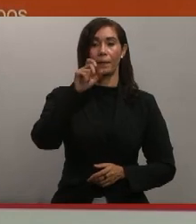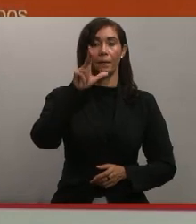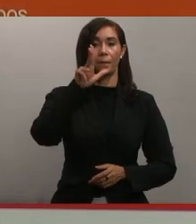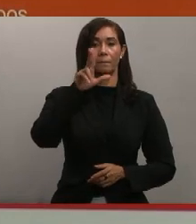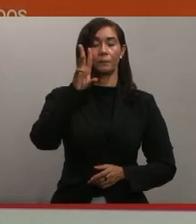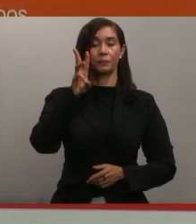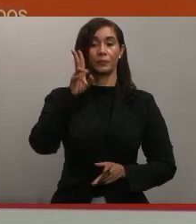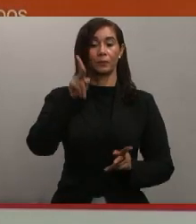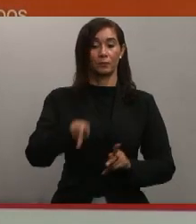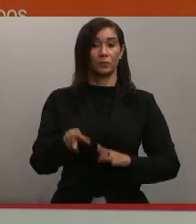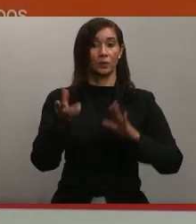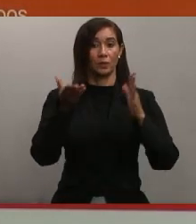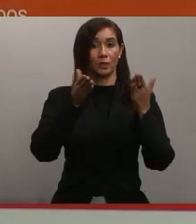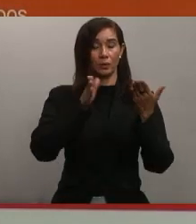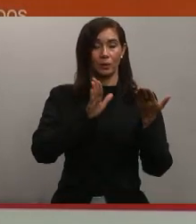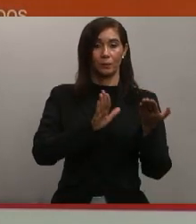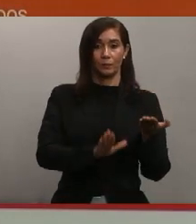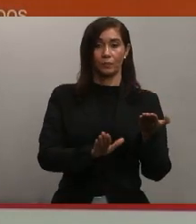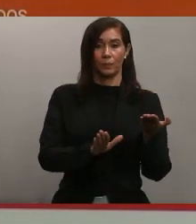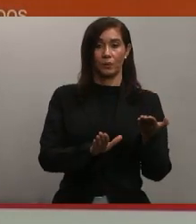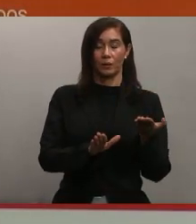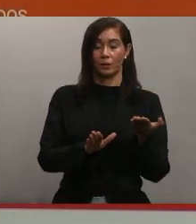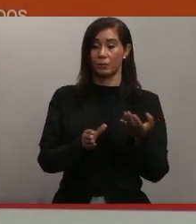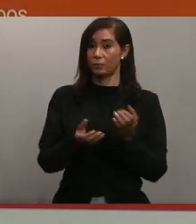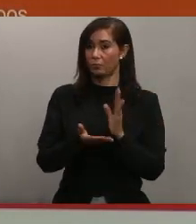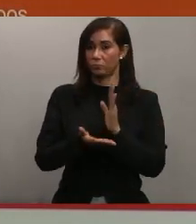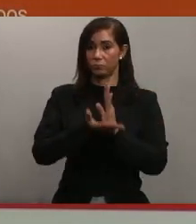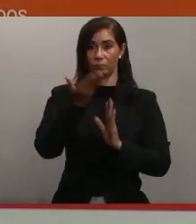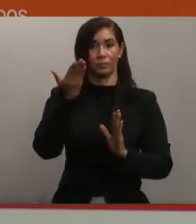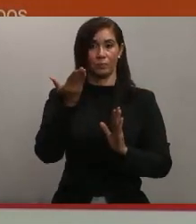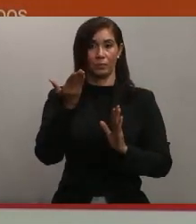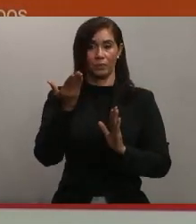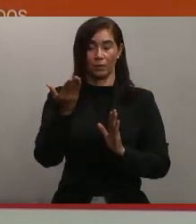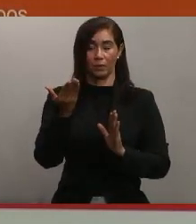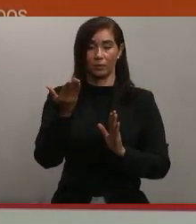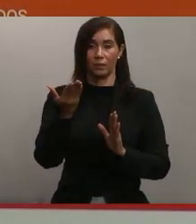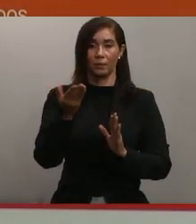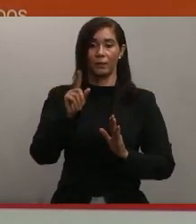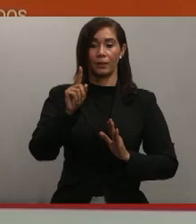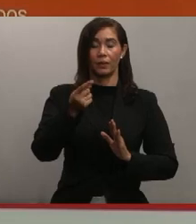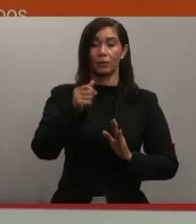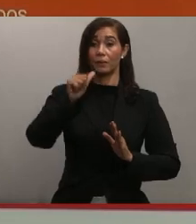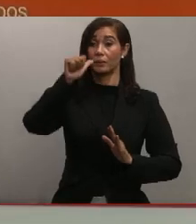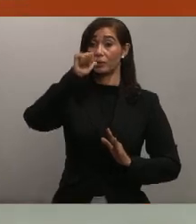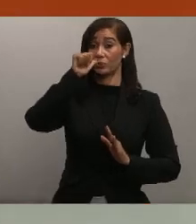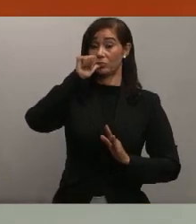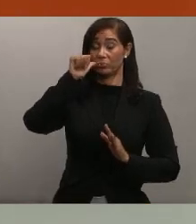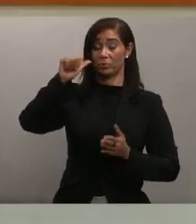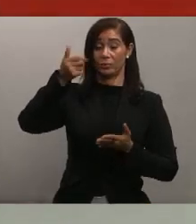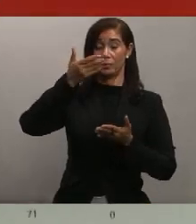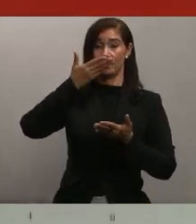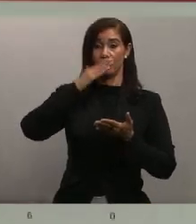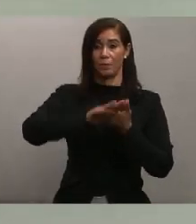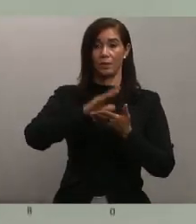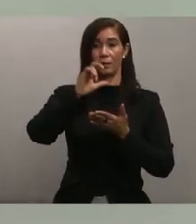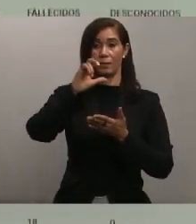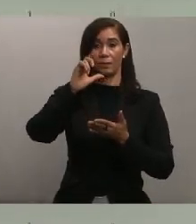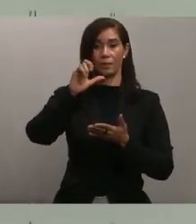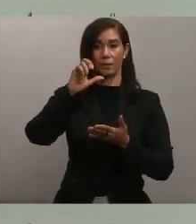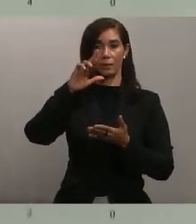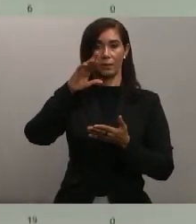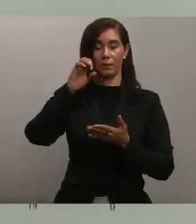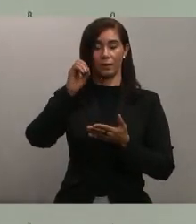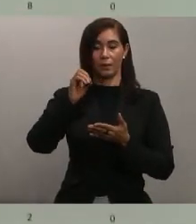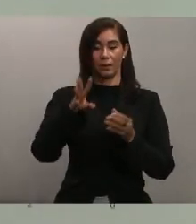136 fallecidos, que es una suma importante, que solamente por Clerén entonces representan más